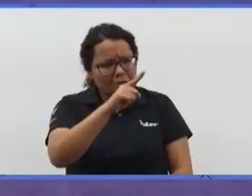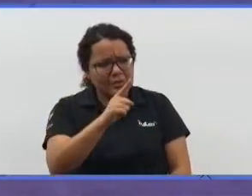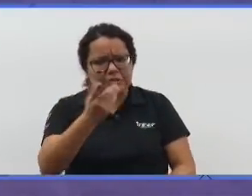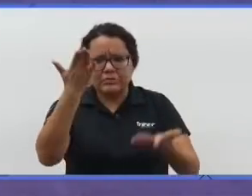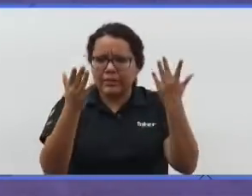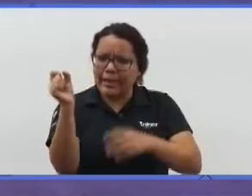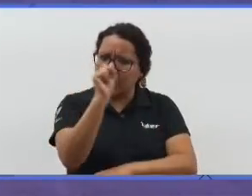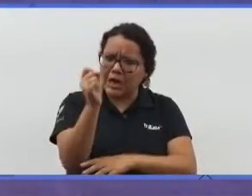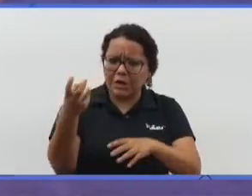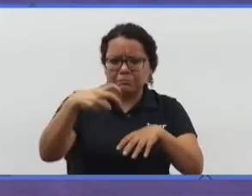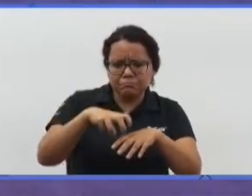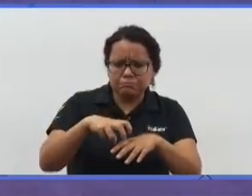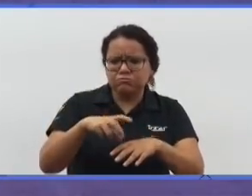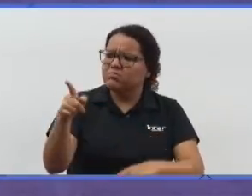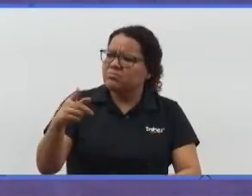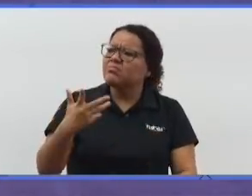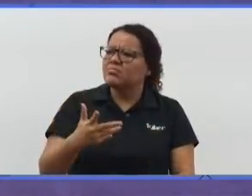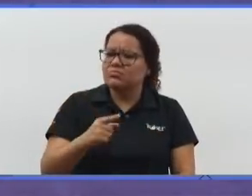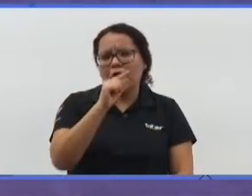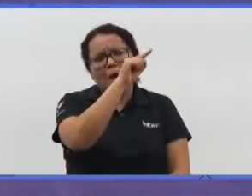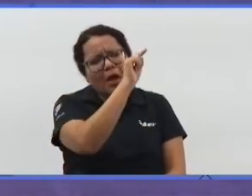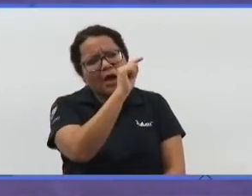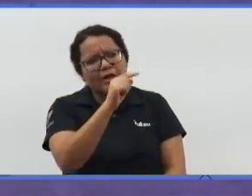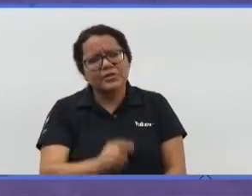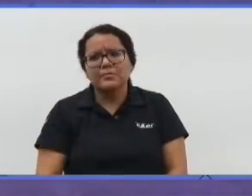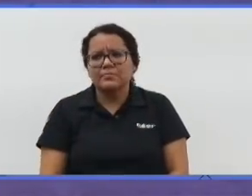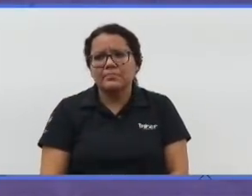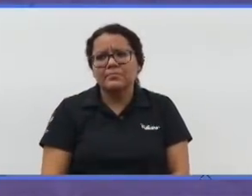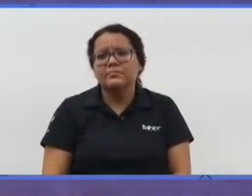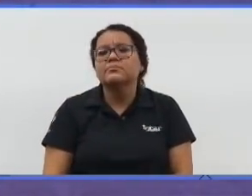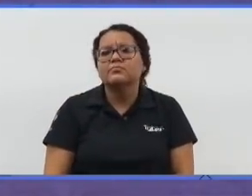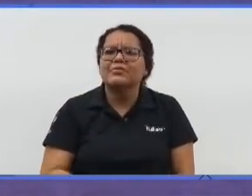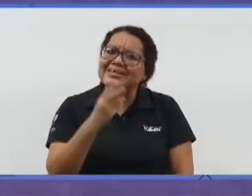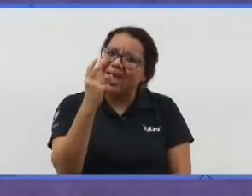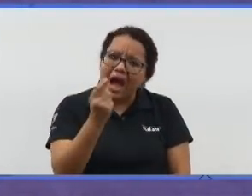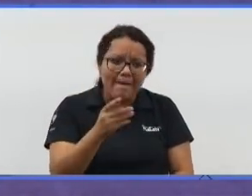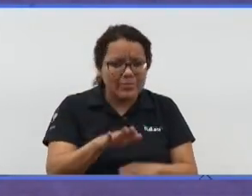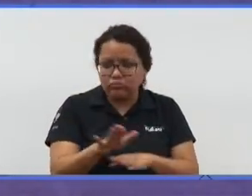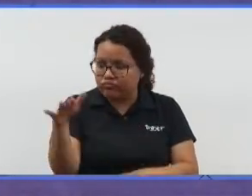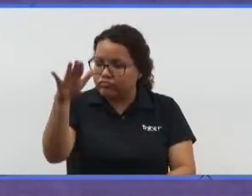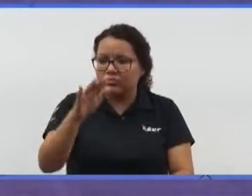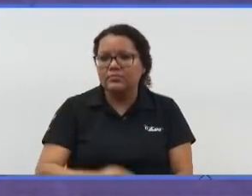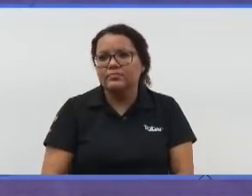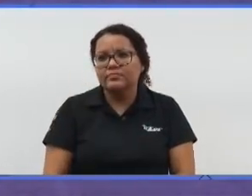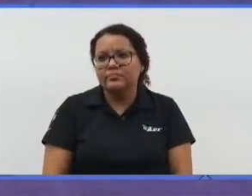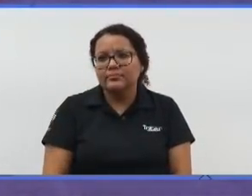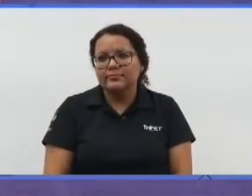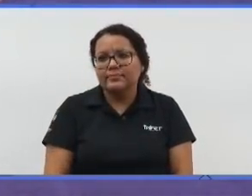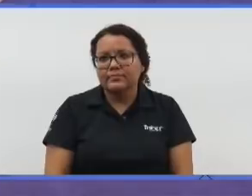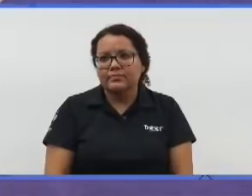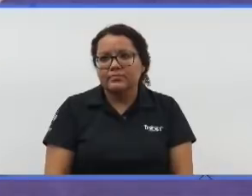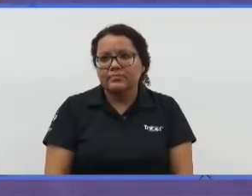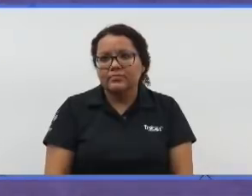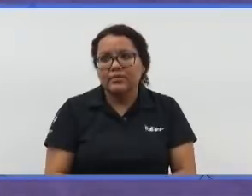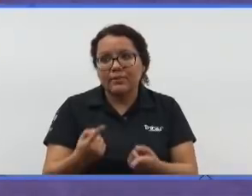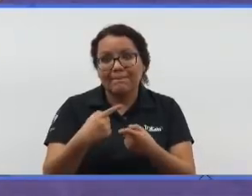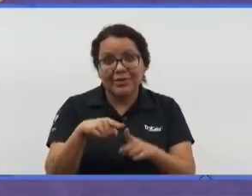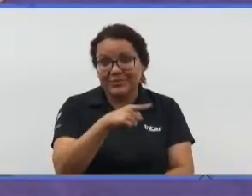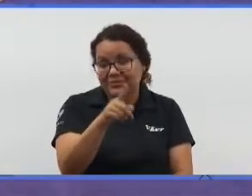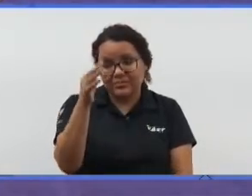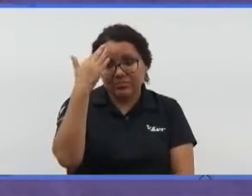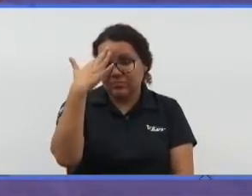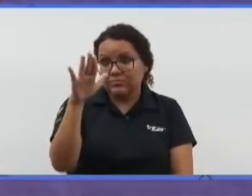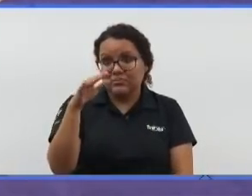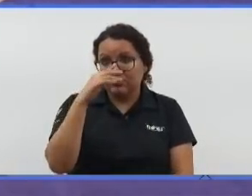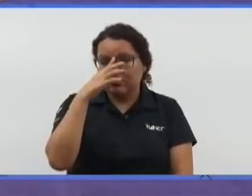en carro medio donde se parquea en masada pastor porque salimos más rápido pero usted no sabe qué siente un pastor un predicador